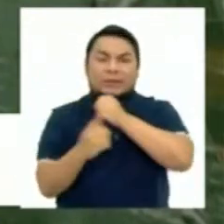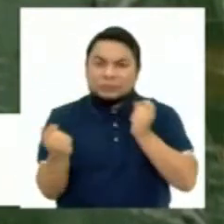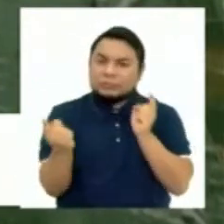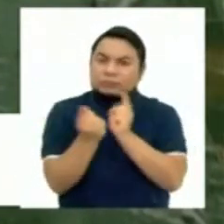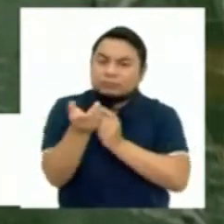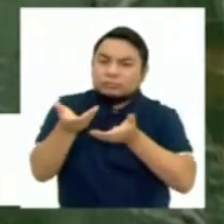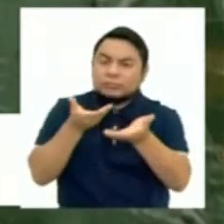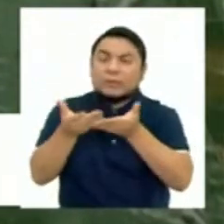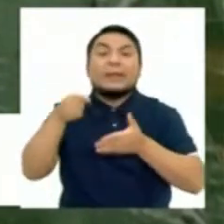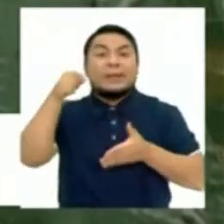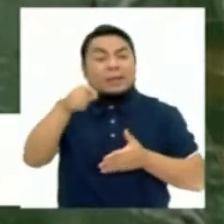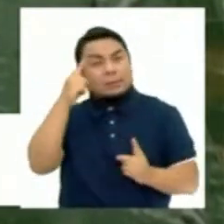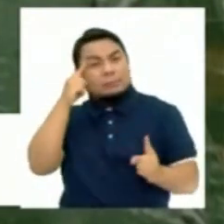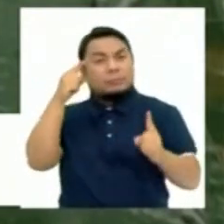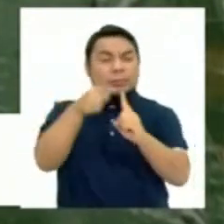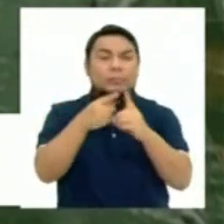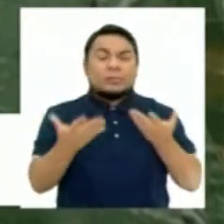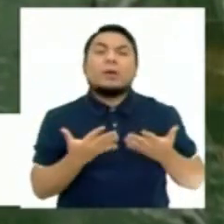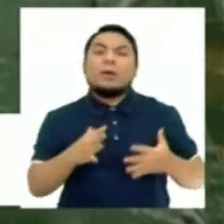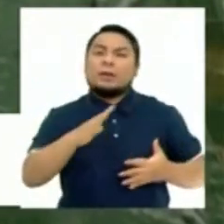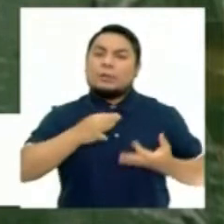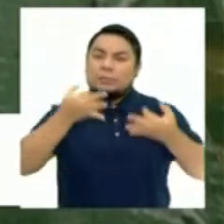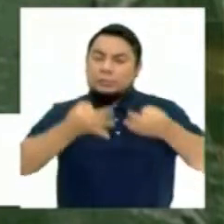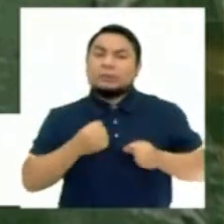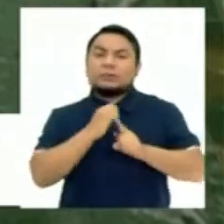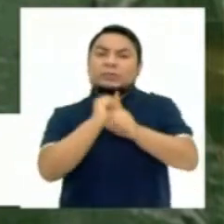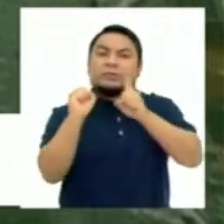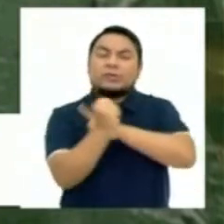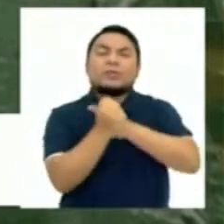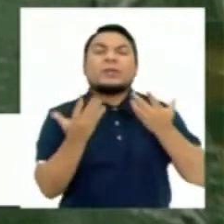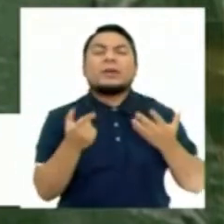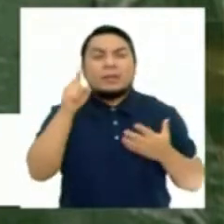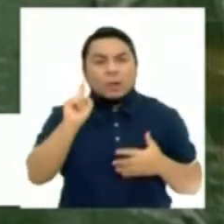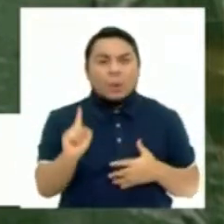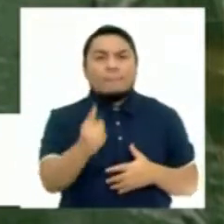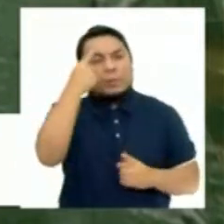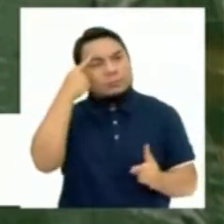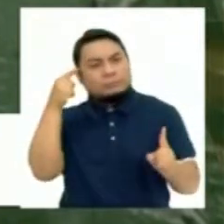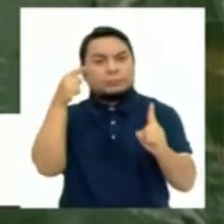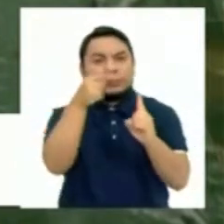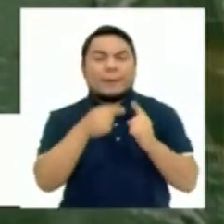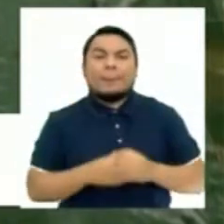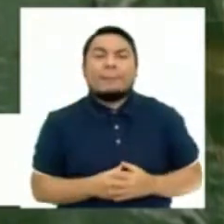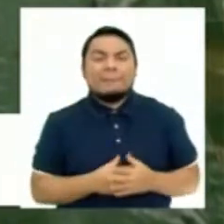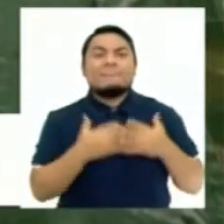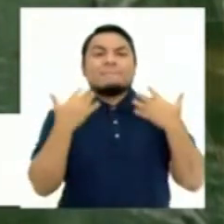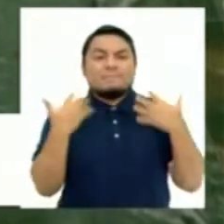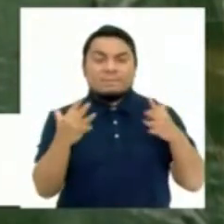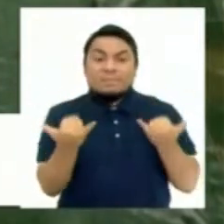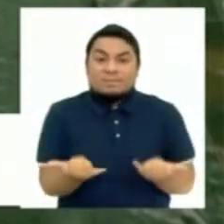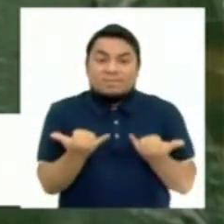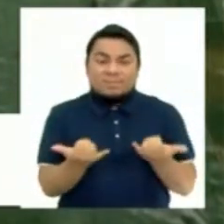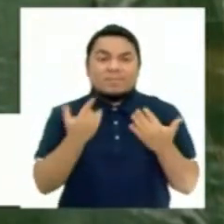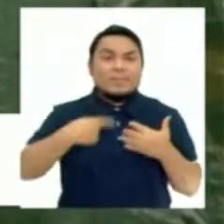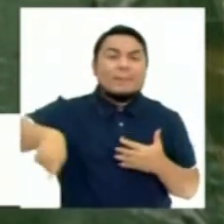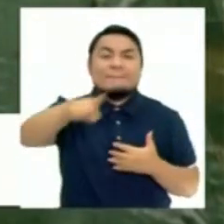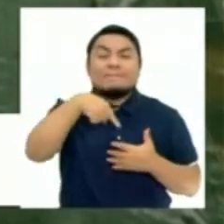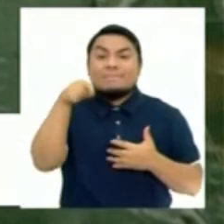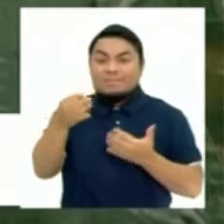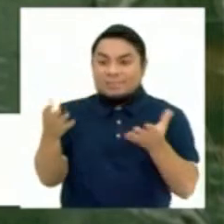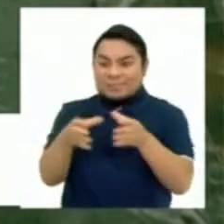Y en esa proyección, la diplomacia social es una prioridad, como lo es ahora para las